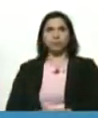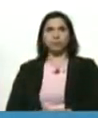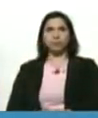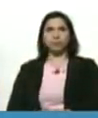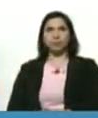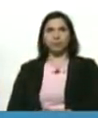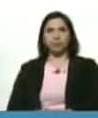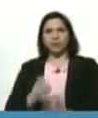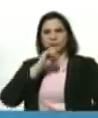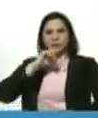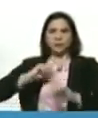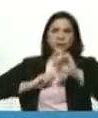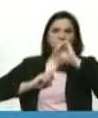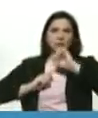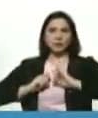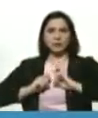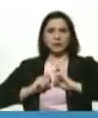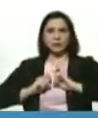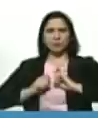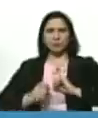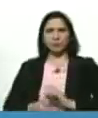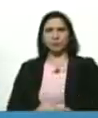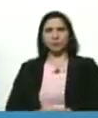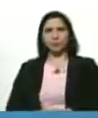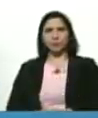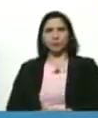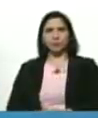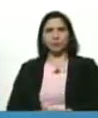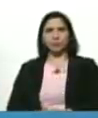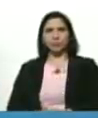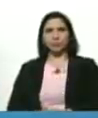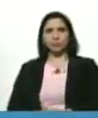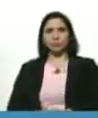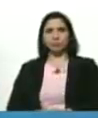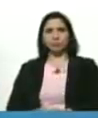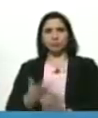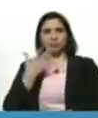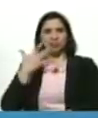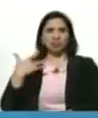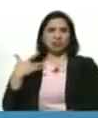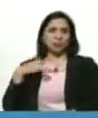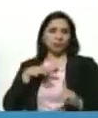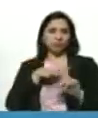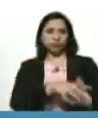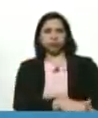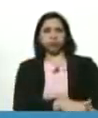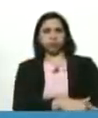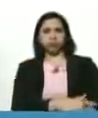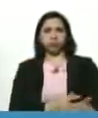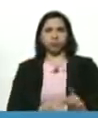envidia y nos odian con mezquindad y saña criminal